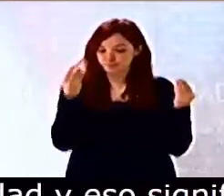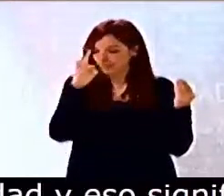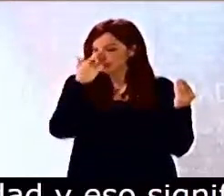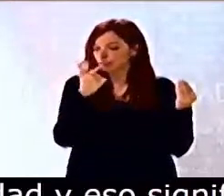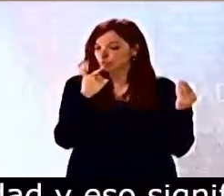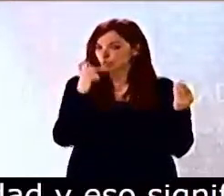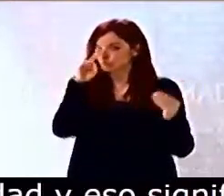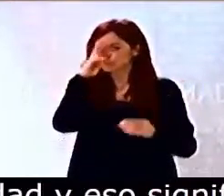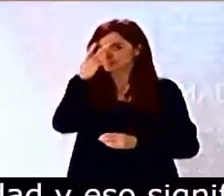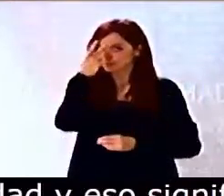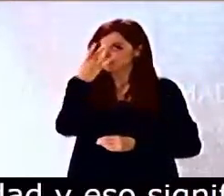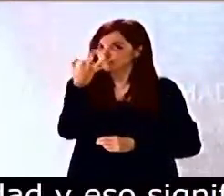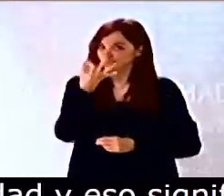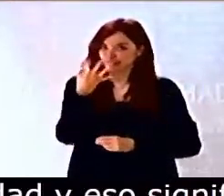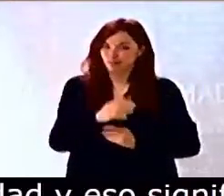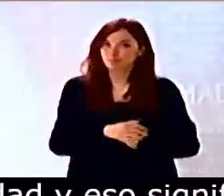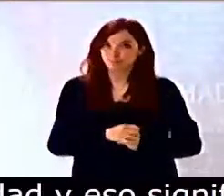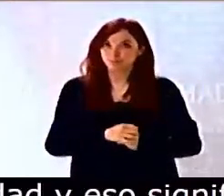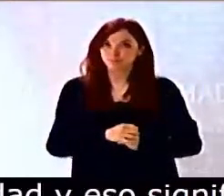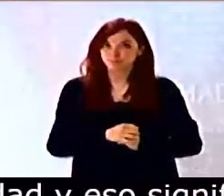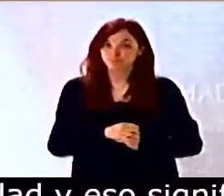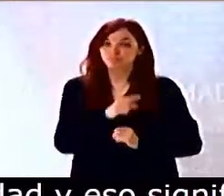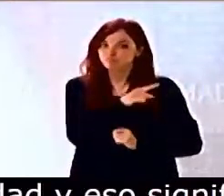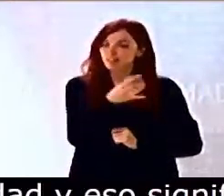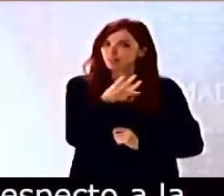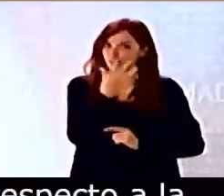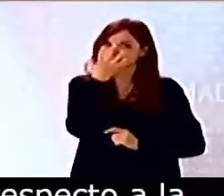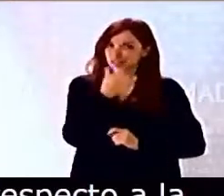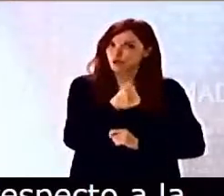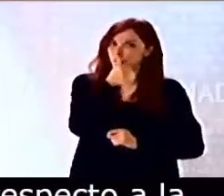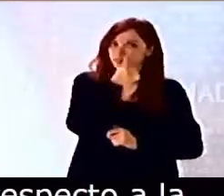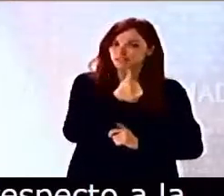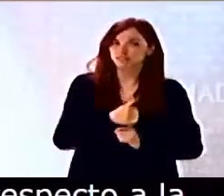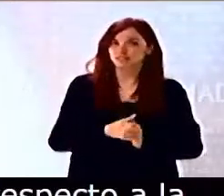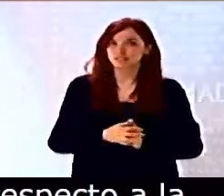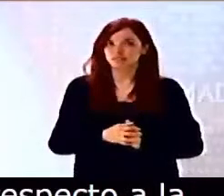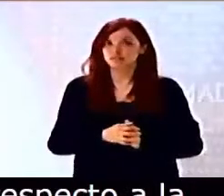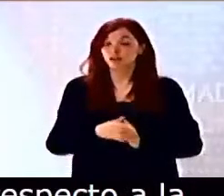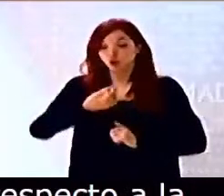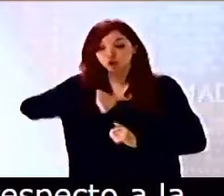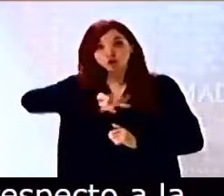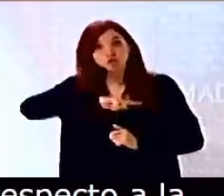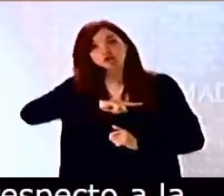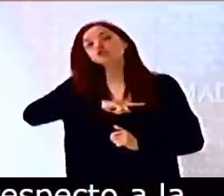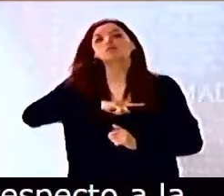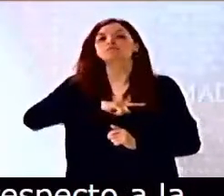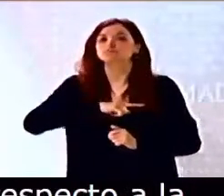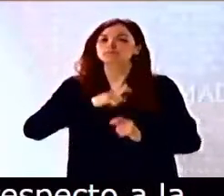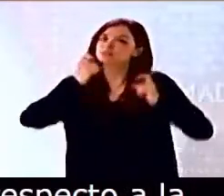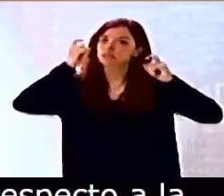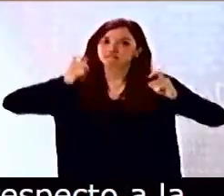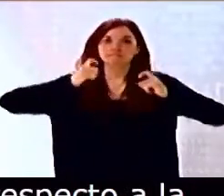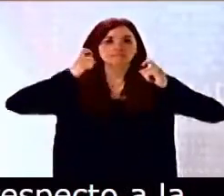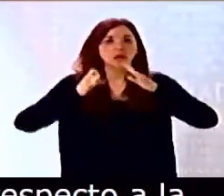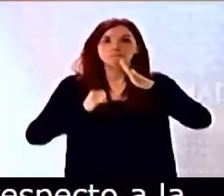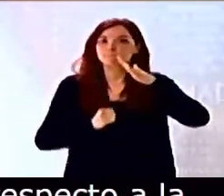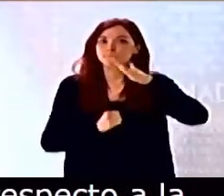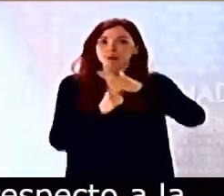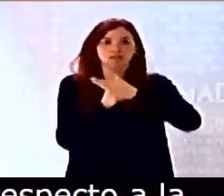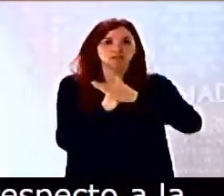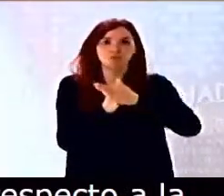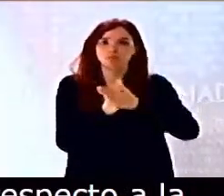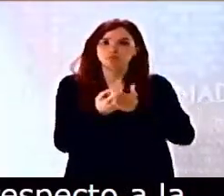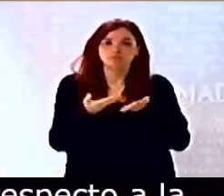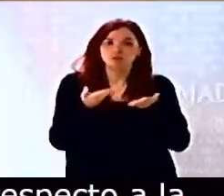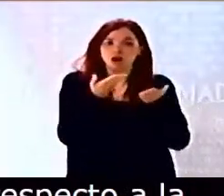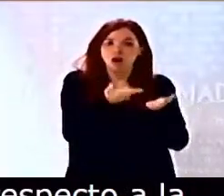con respecto a la pandemia, tomárselo muy en serio. Nosotros no vamos a escatimar esfuerzos con respecto